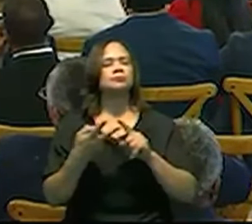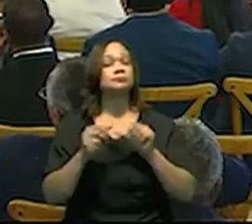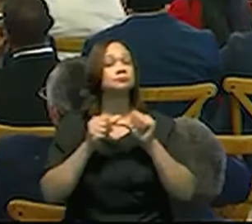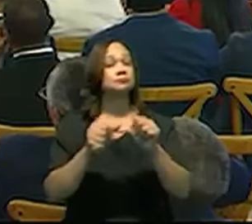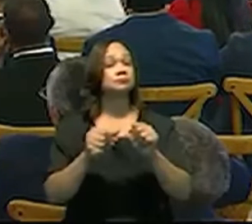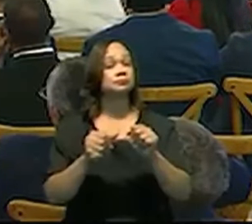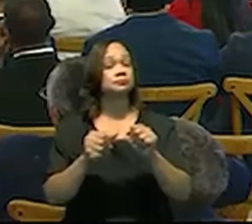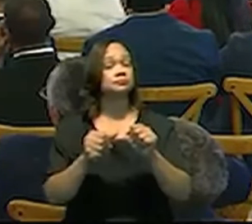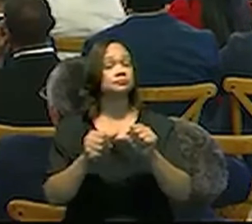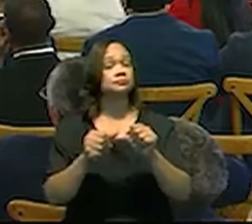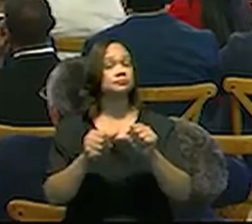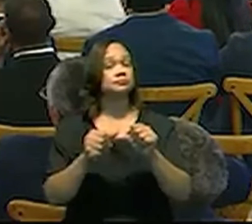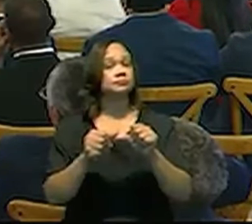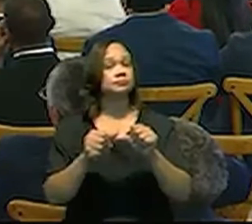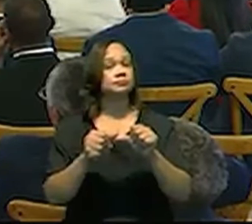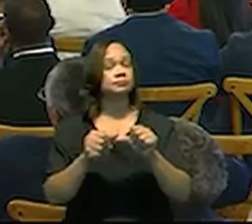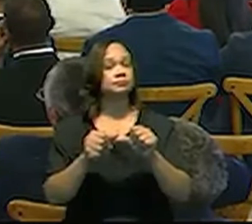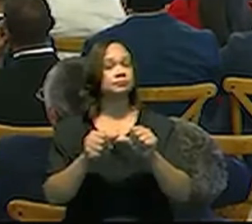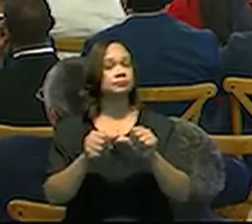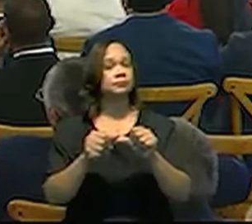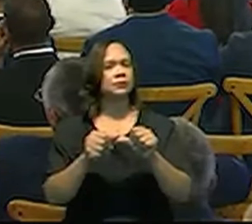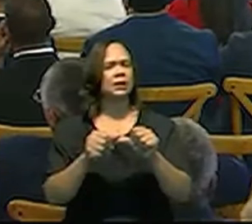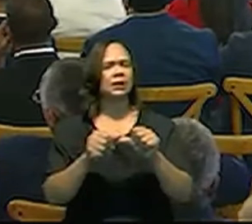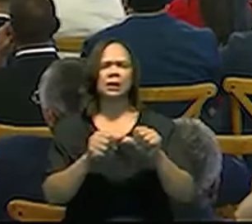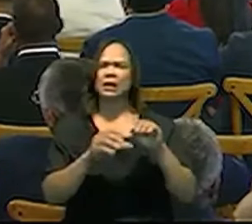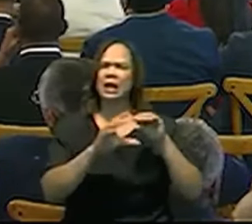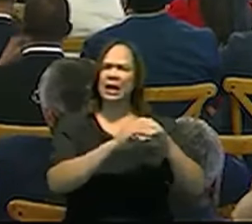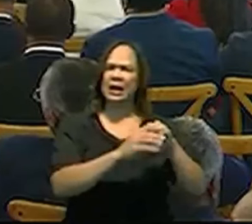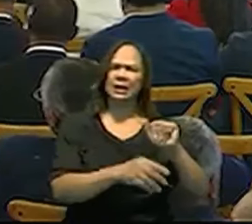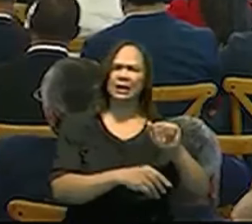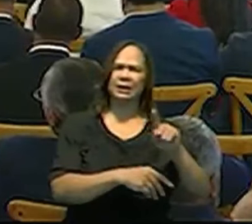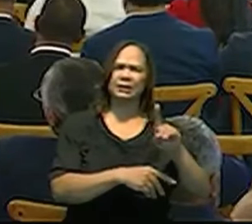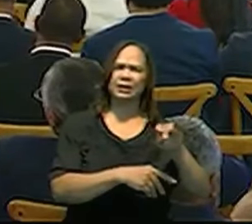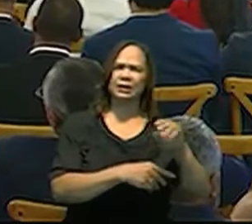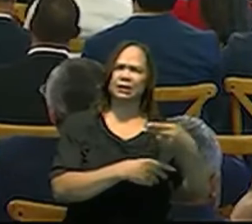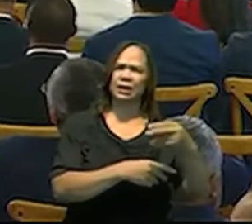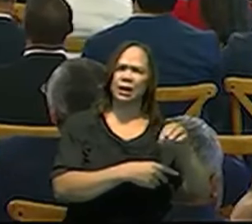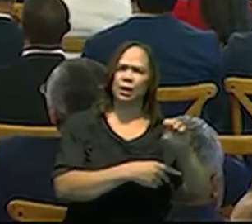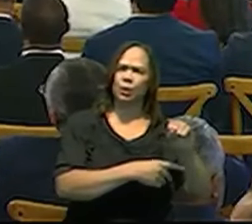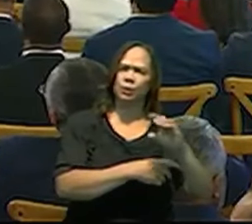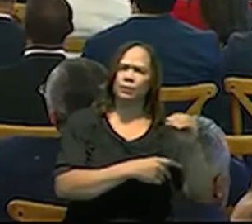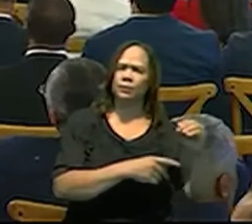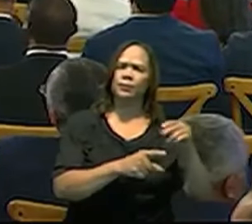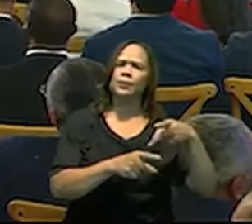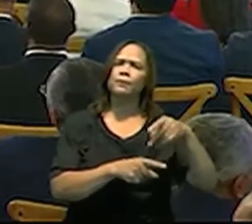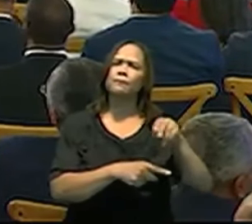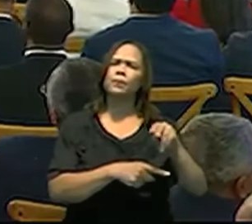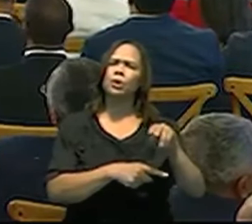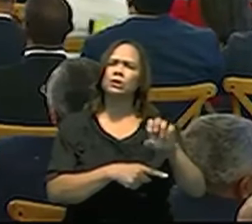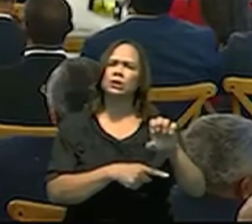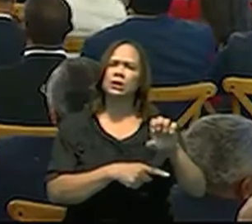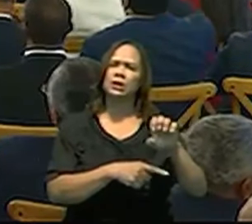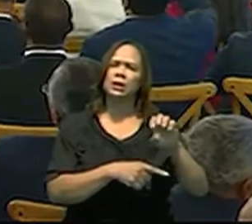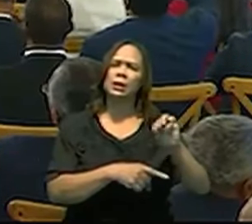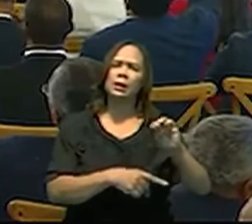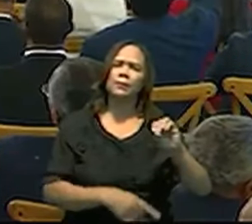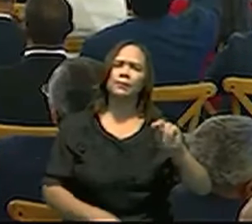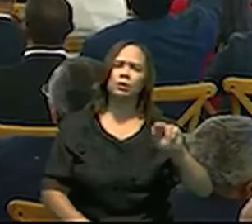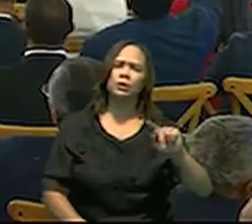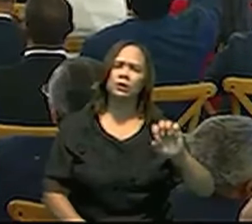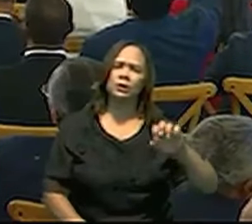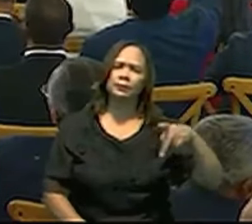Continuamos. La Caja de Ahorros para Obreros y Monte de Piedad queda eliminado, o quedará